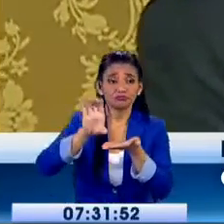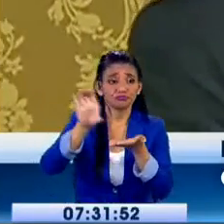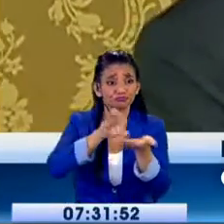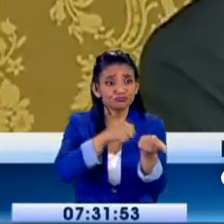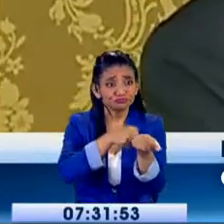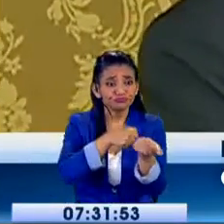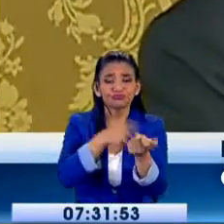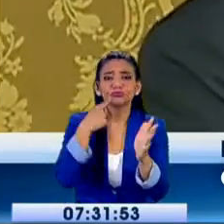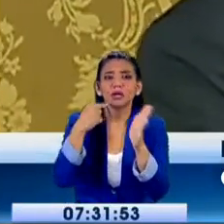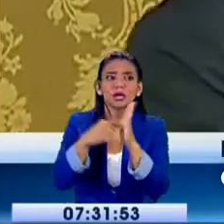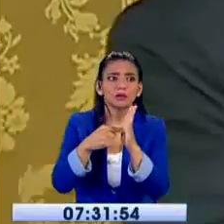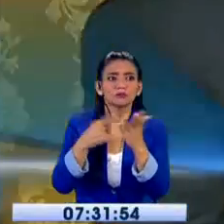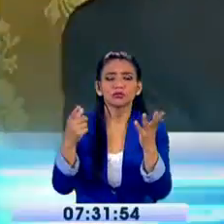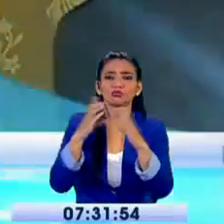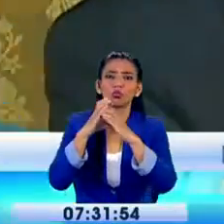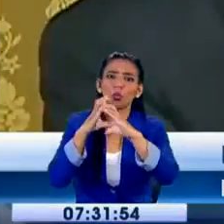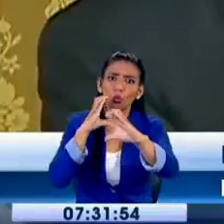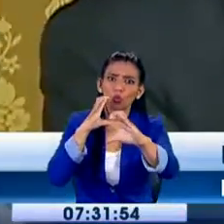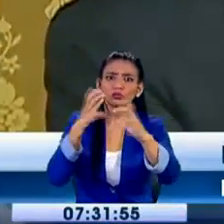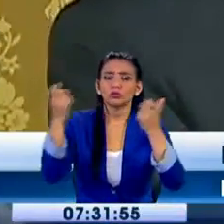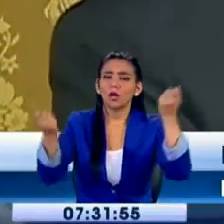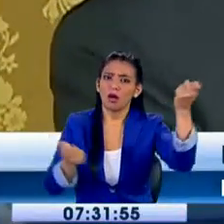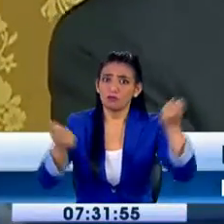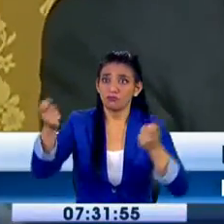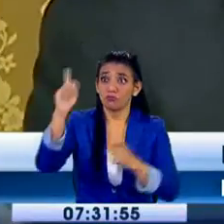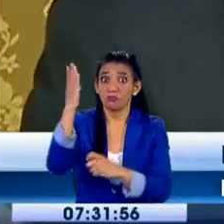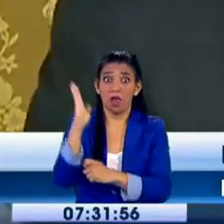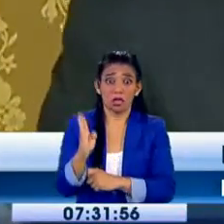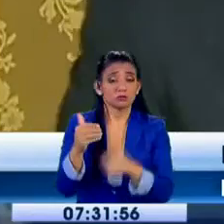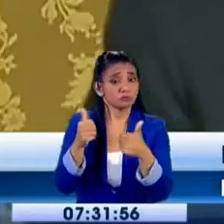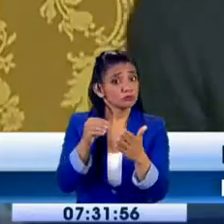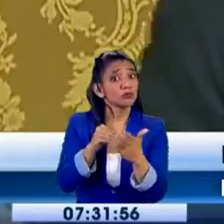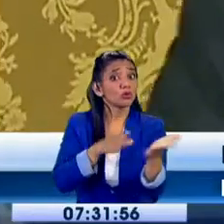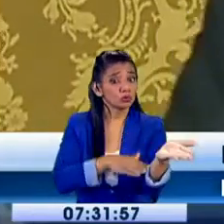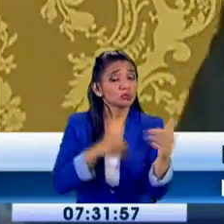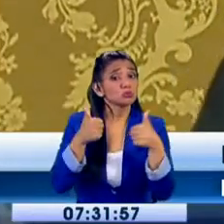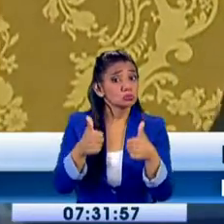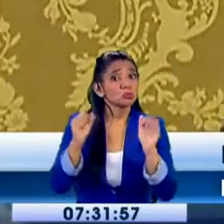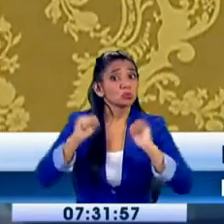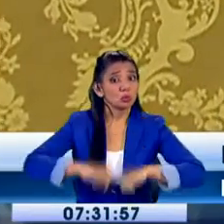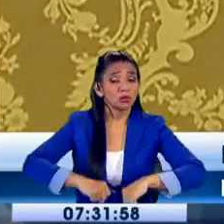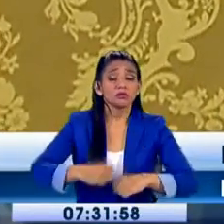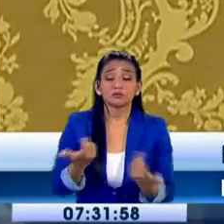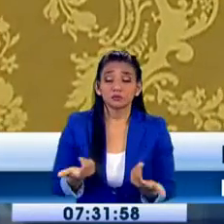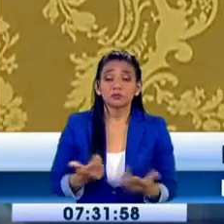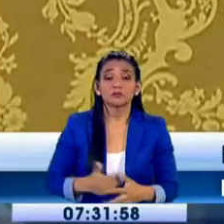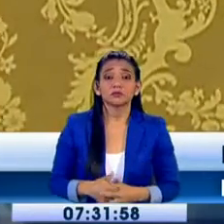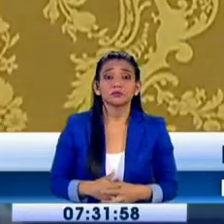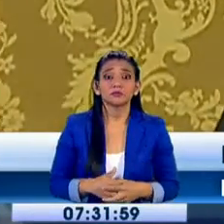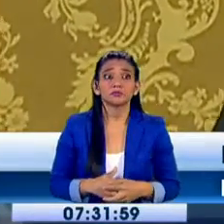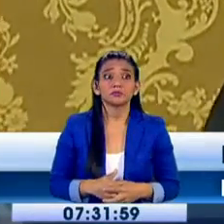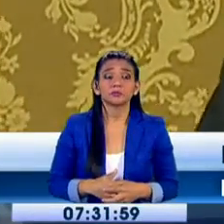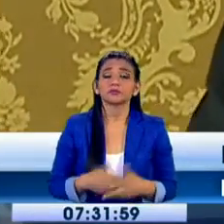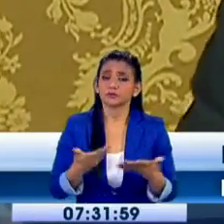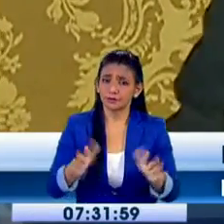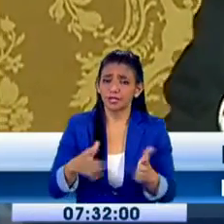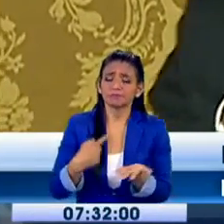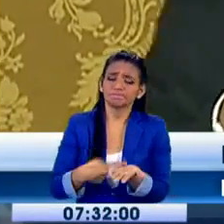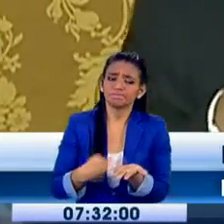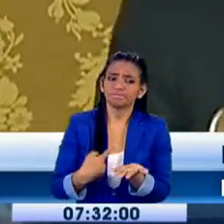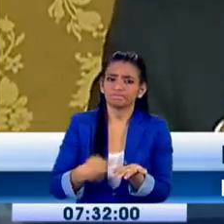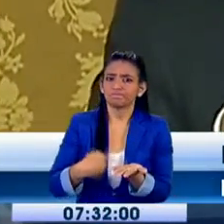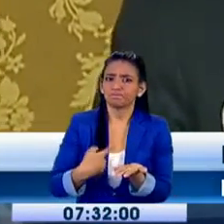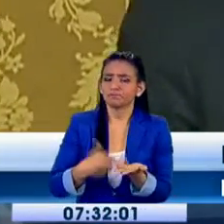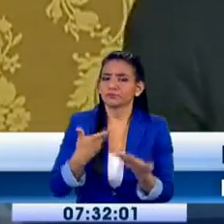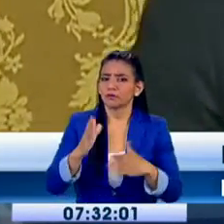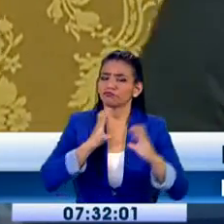pueden traer, por ejemplo, buses, camiones de Brasil, que es un productor de esta clase de bienes de capital. Y de eso se ha hablado.